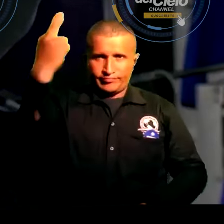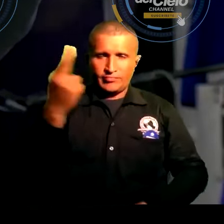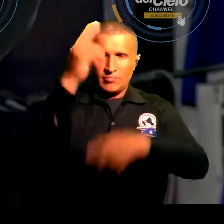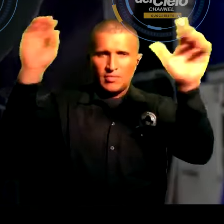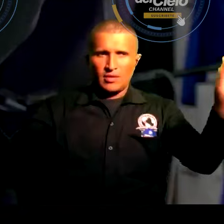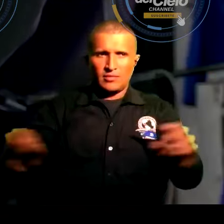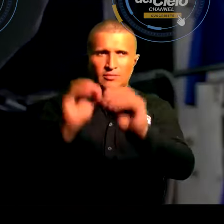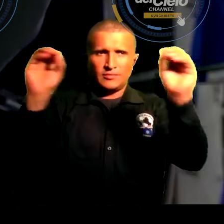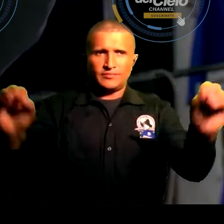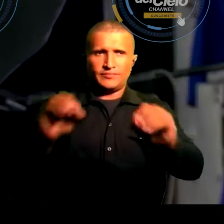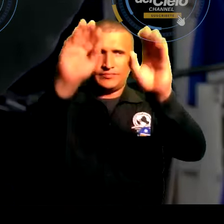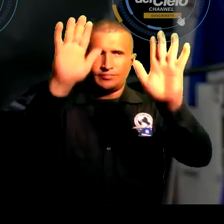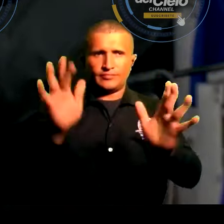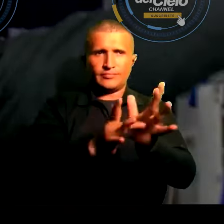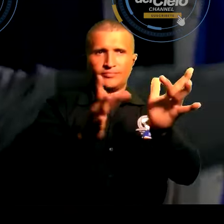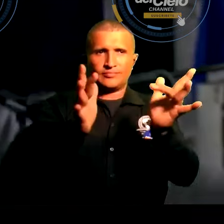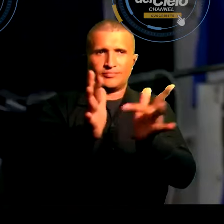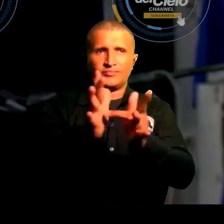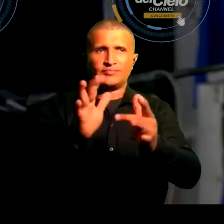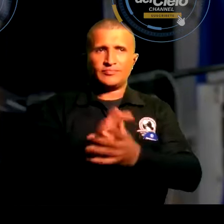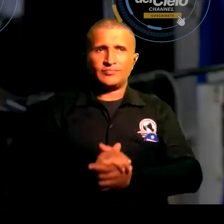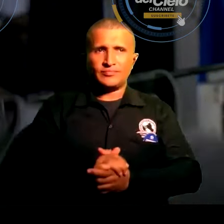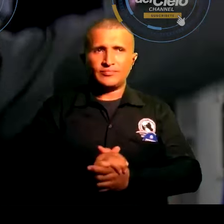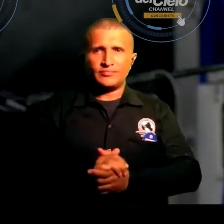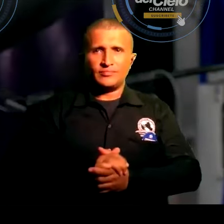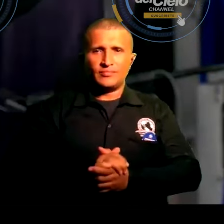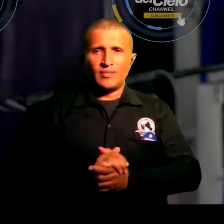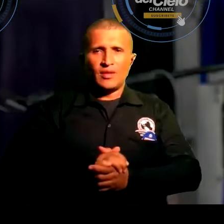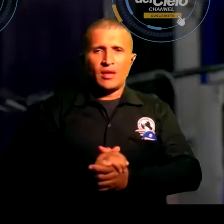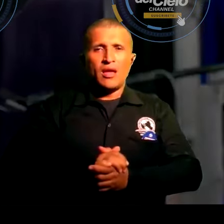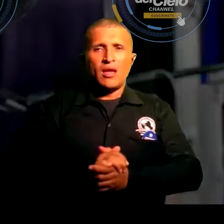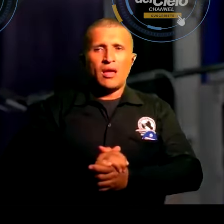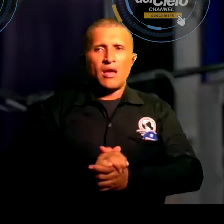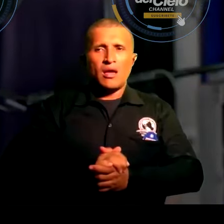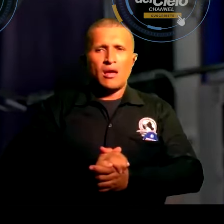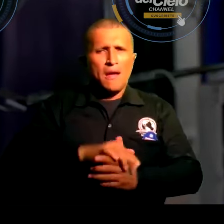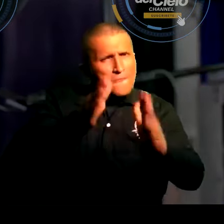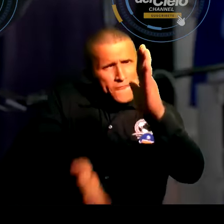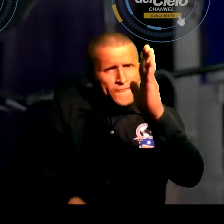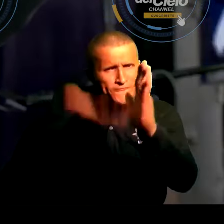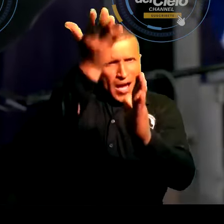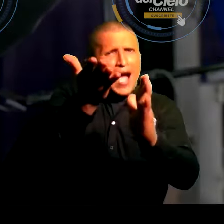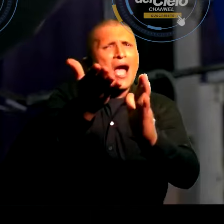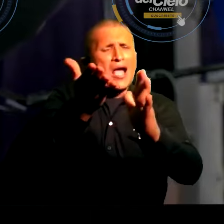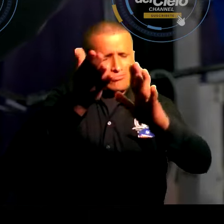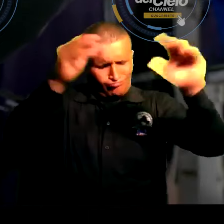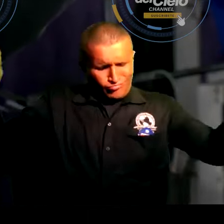Dios. Con más fuerza gritemos, gloria a Dios.